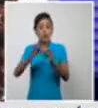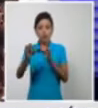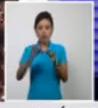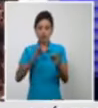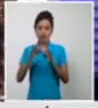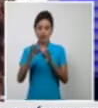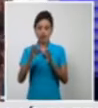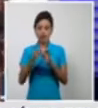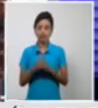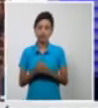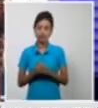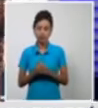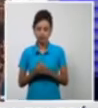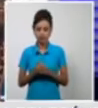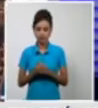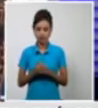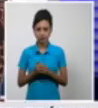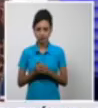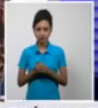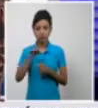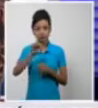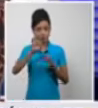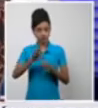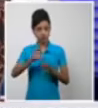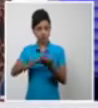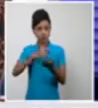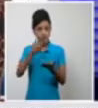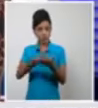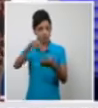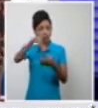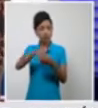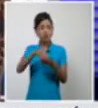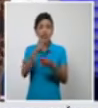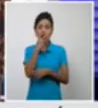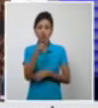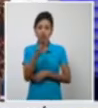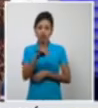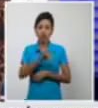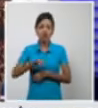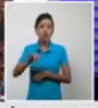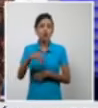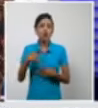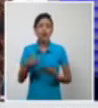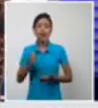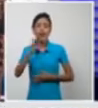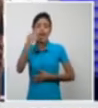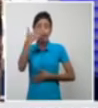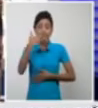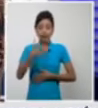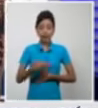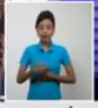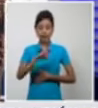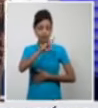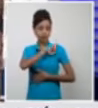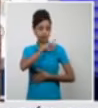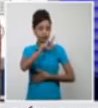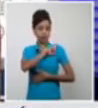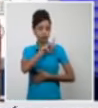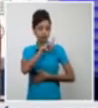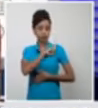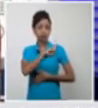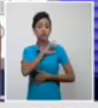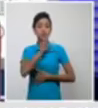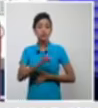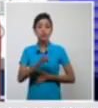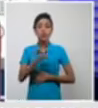demás. En parte de estas propuestas también se ha dirigido a la ética y la responsabilidad en el uso de los medios